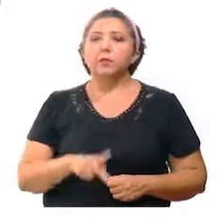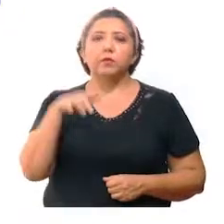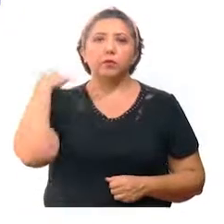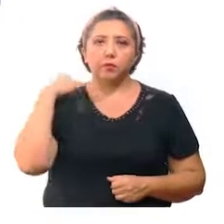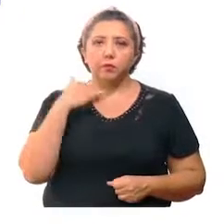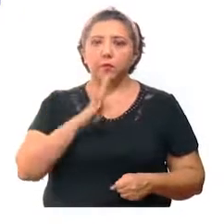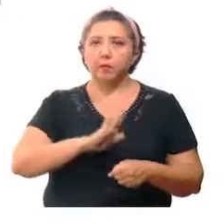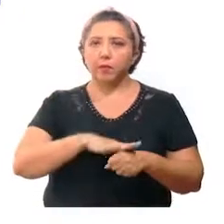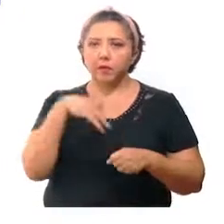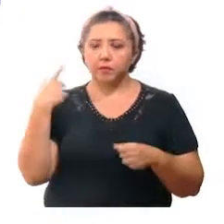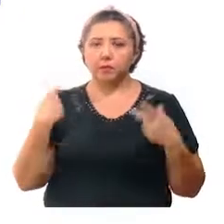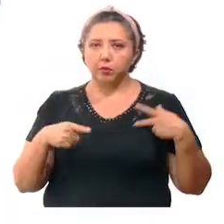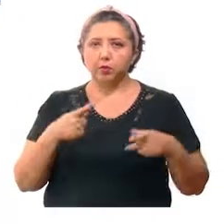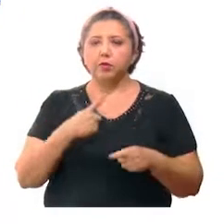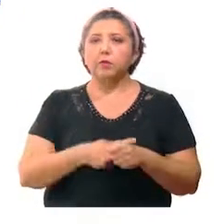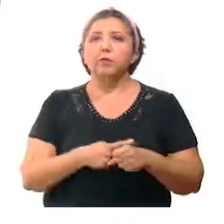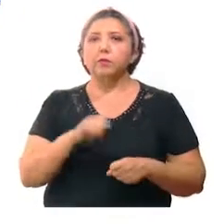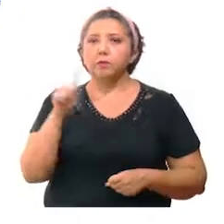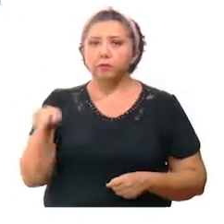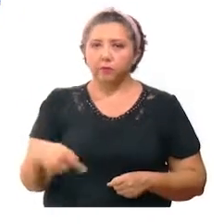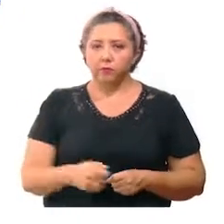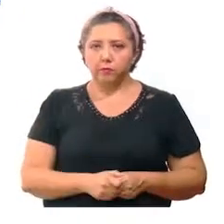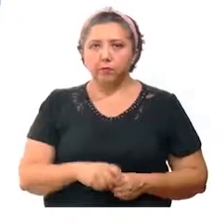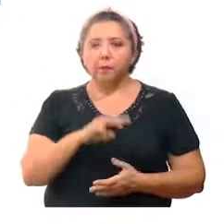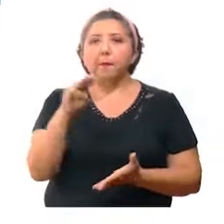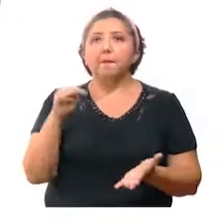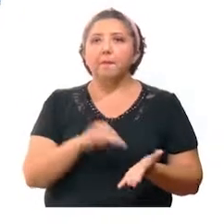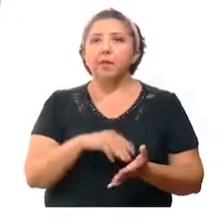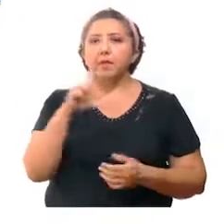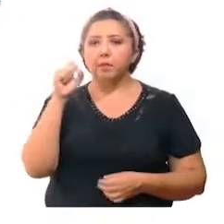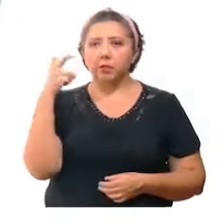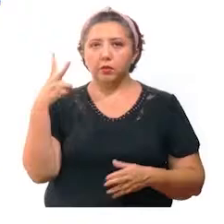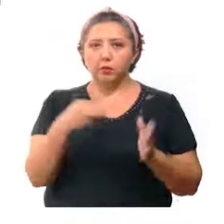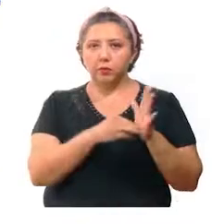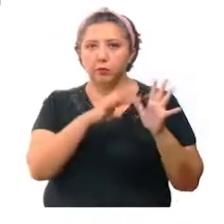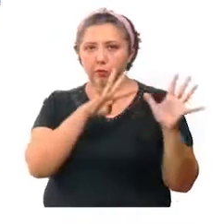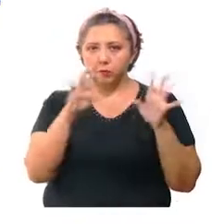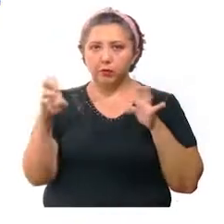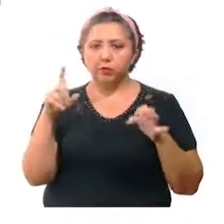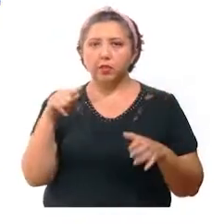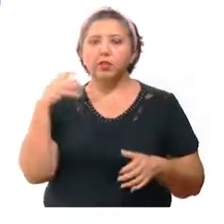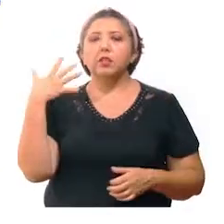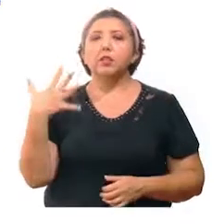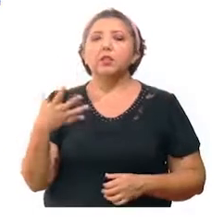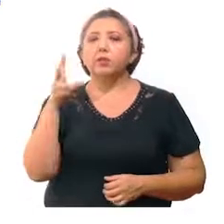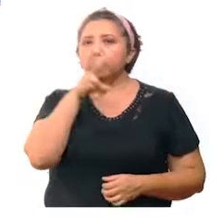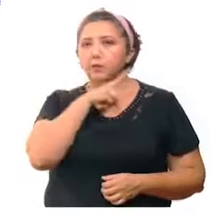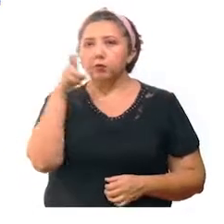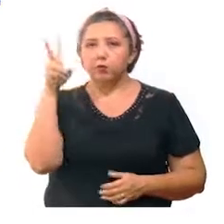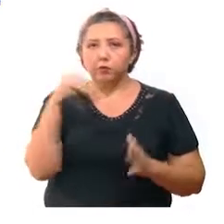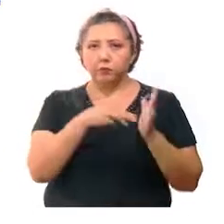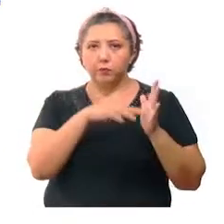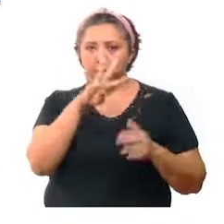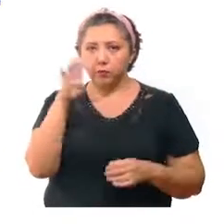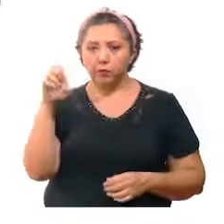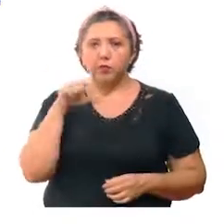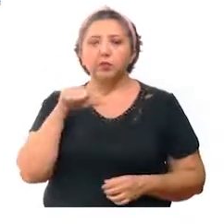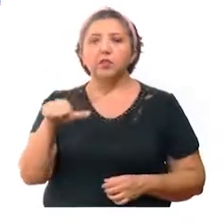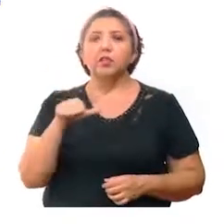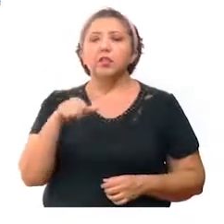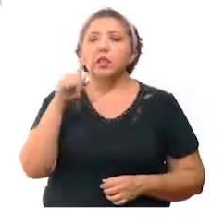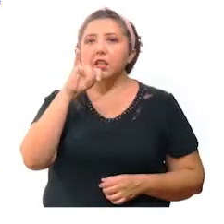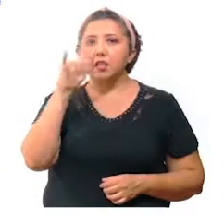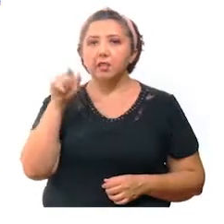de Yucatán con mayor número de personas contagiadas son Mérida con 22.975, Valladolid con